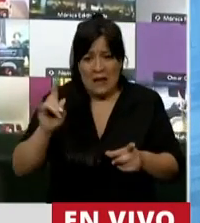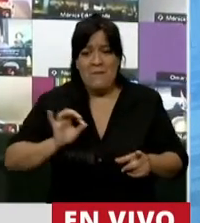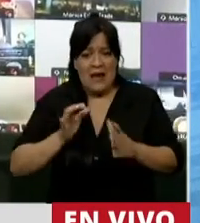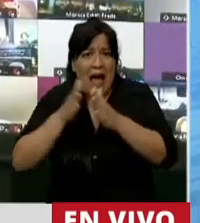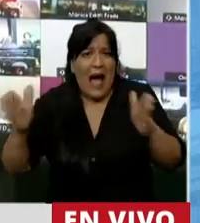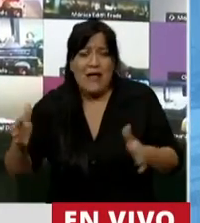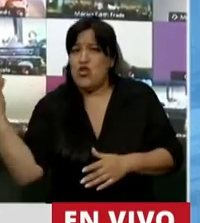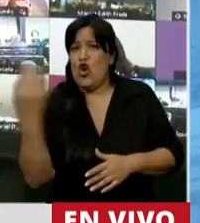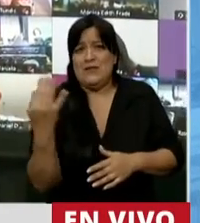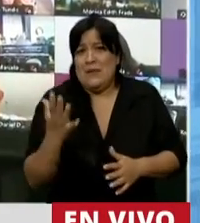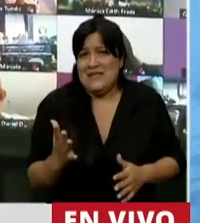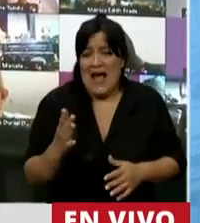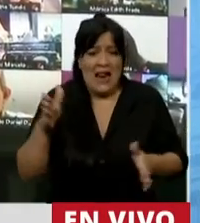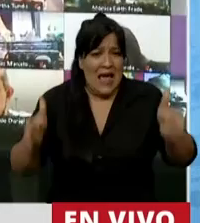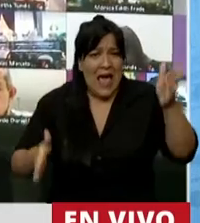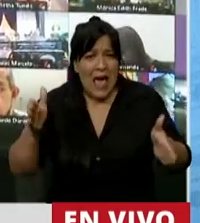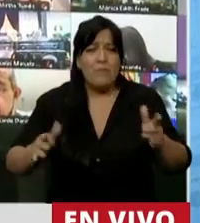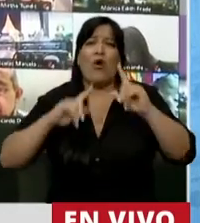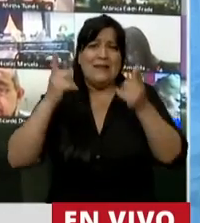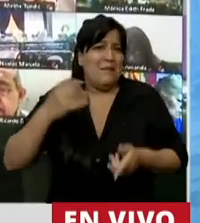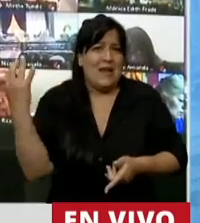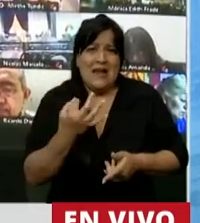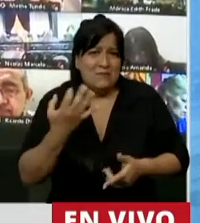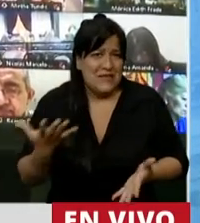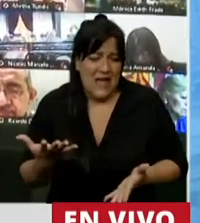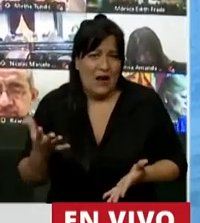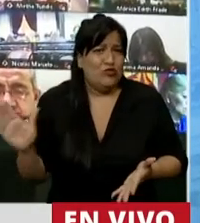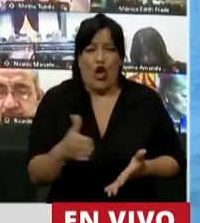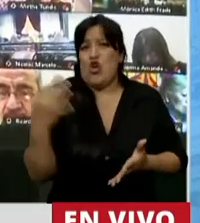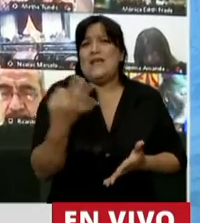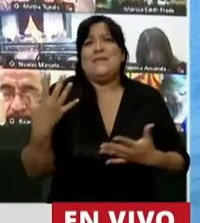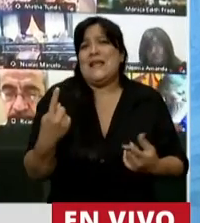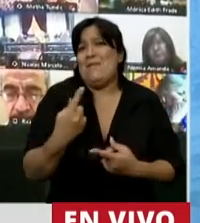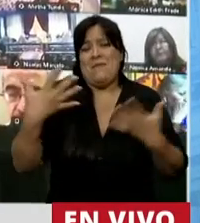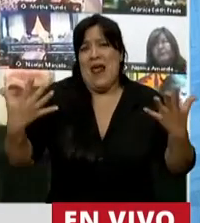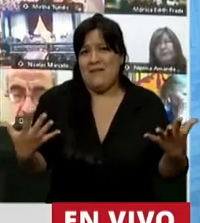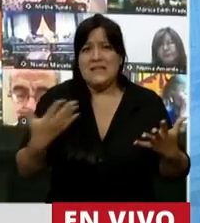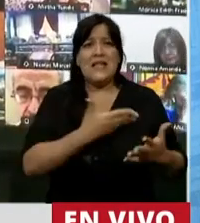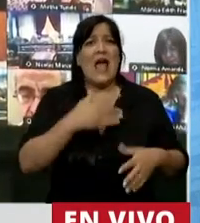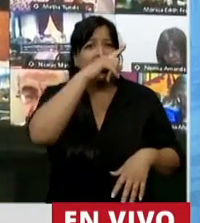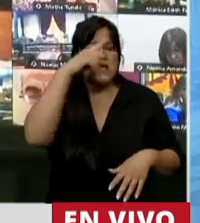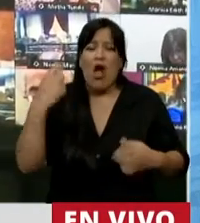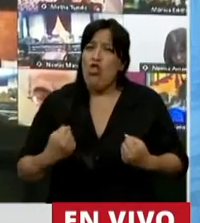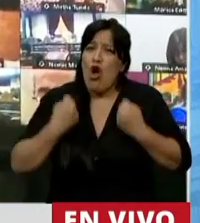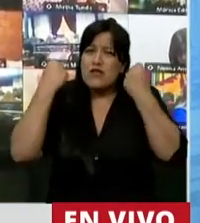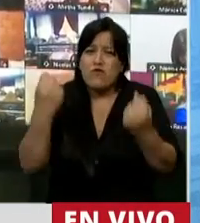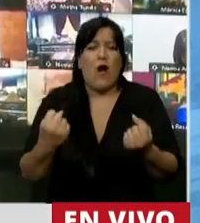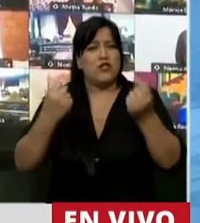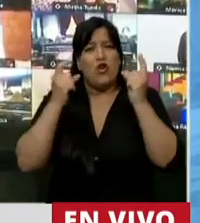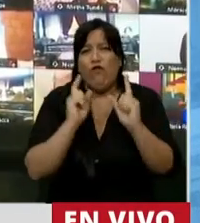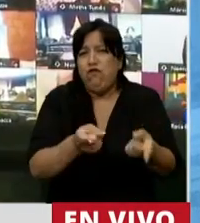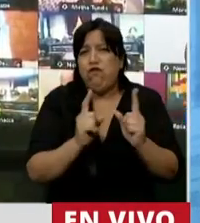extraordinario y en una época totalmente extraordinaria. Desde el Estado se viene haciendo un enorme esfuerzo para